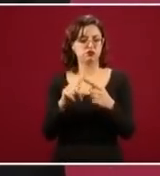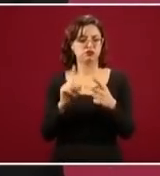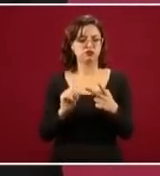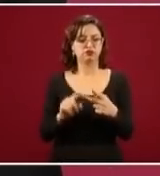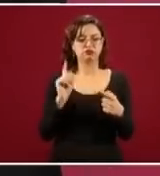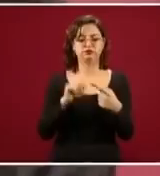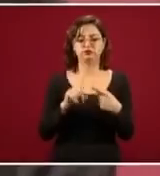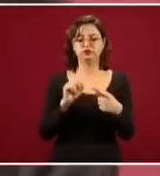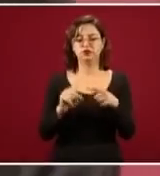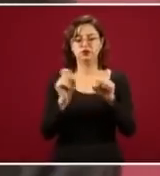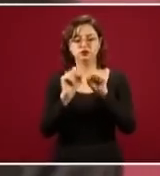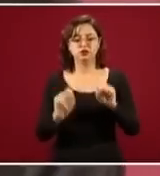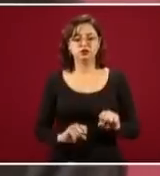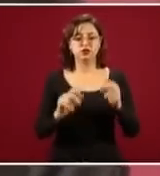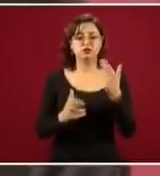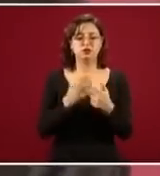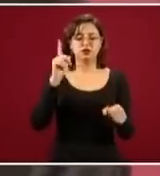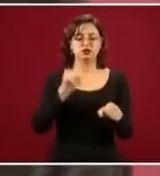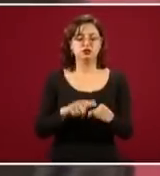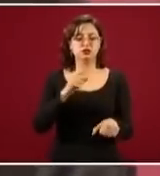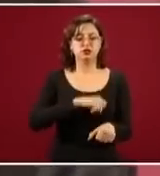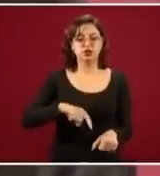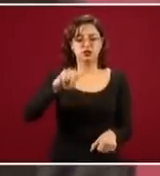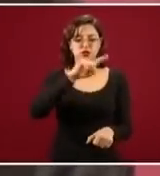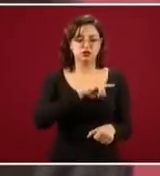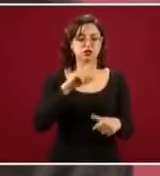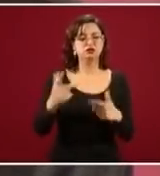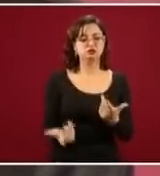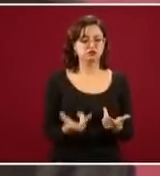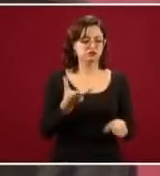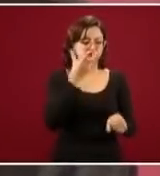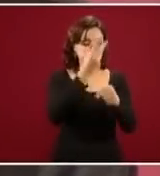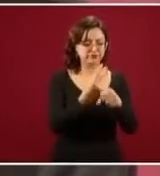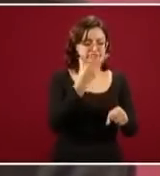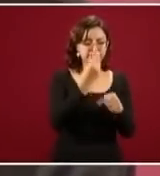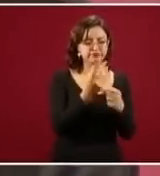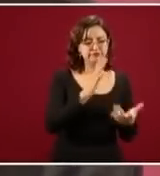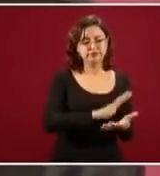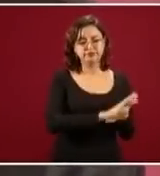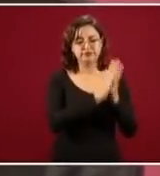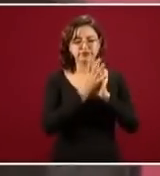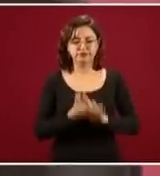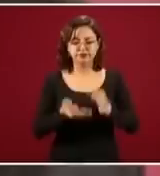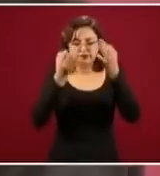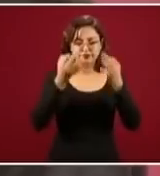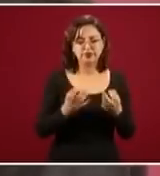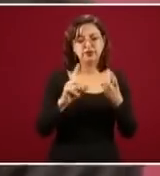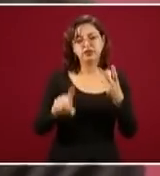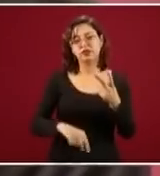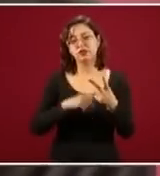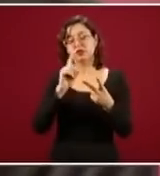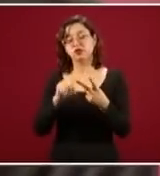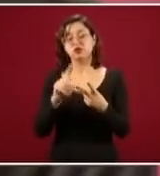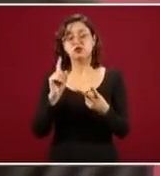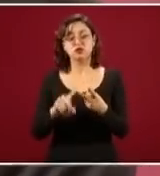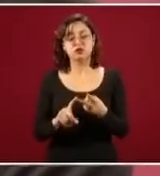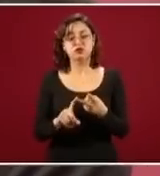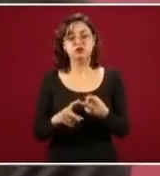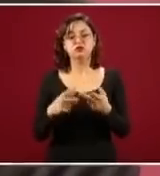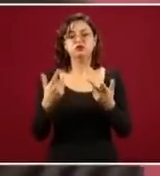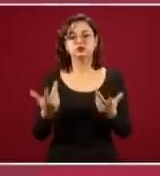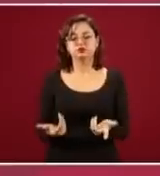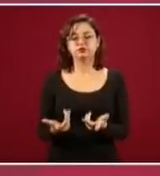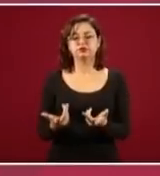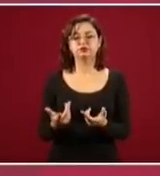Nacional de Salud, eso ya lo retomaremos en el Pulso de la Salud el próximo martes, y segundo, teniendo una